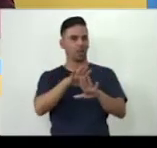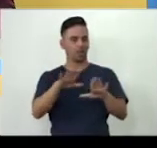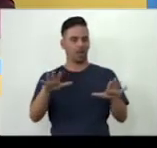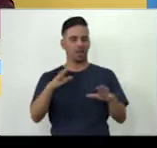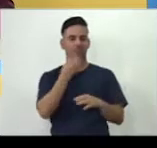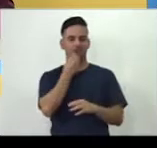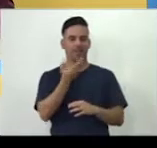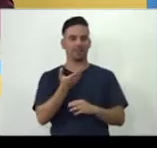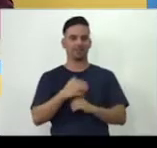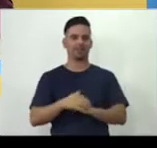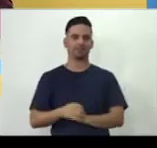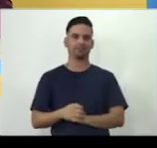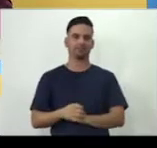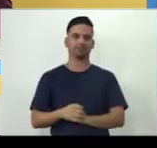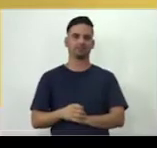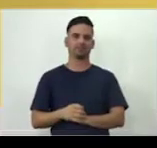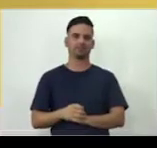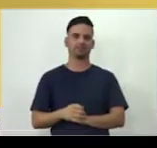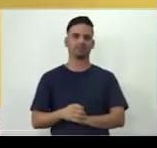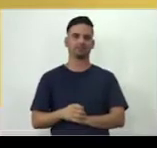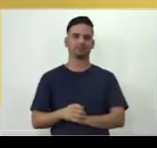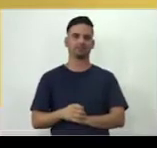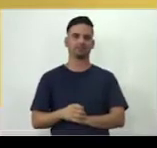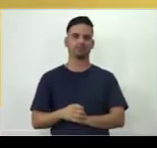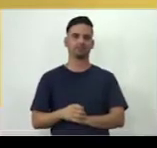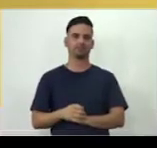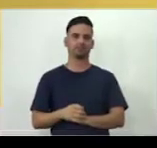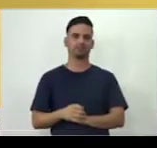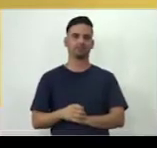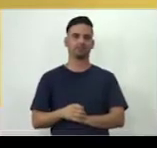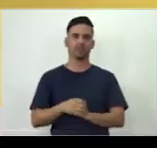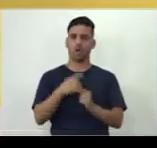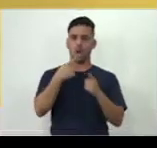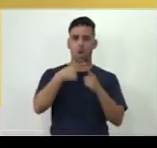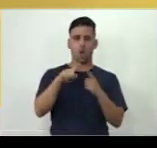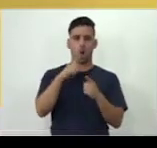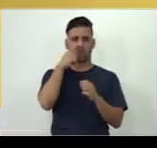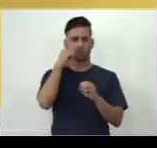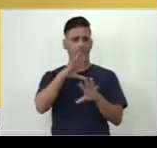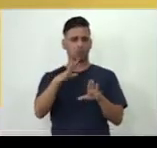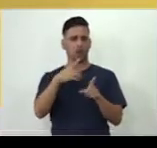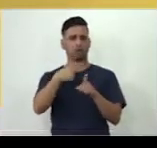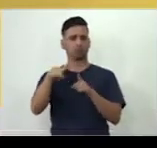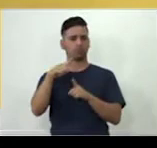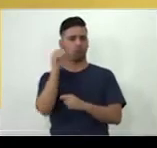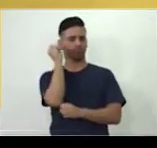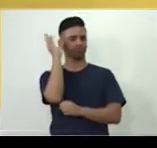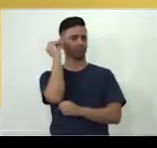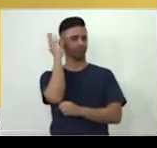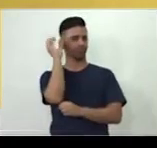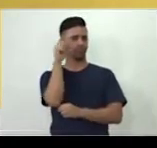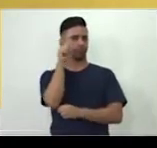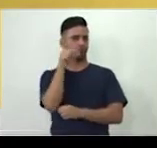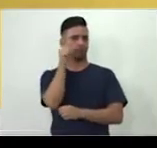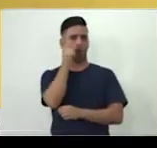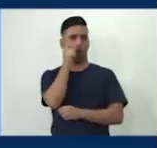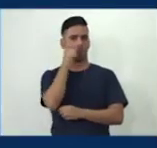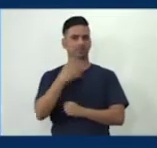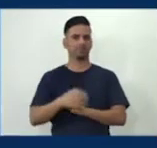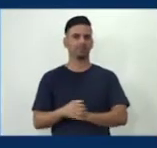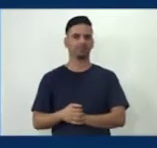ser naturales y artificiales. Artificiales como los que contamos hoy en todos los laboratorios de nuestras secundarias